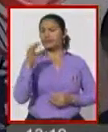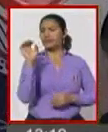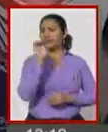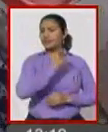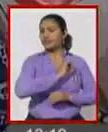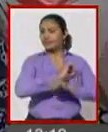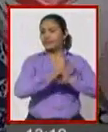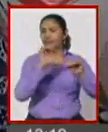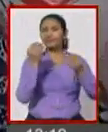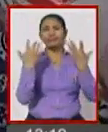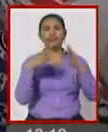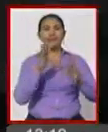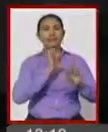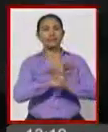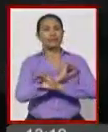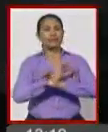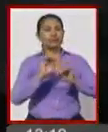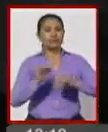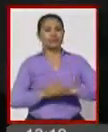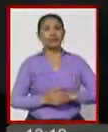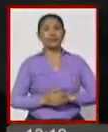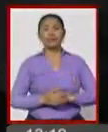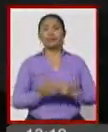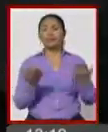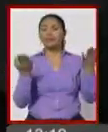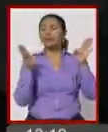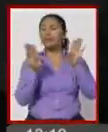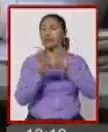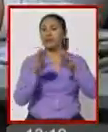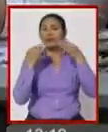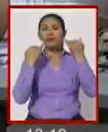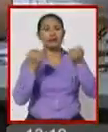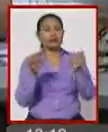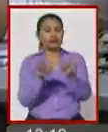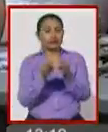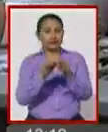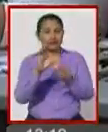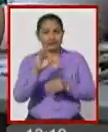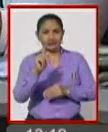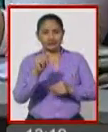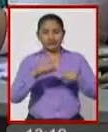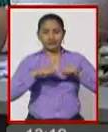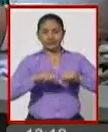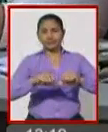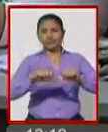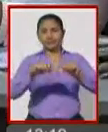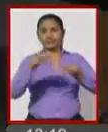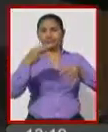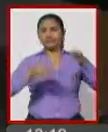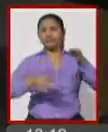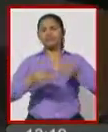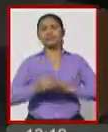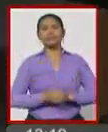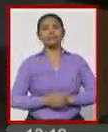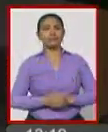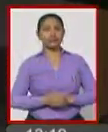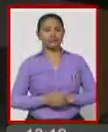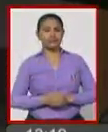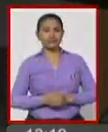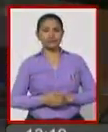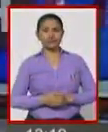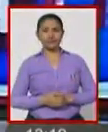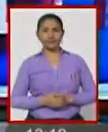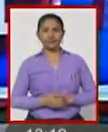y me dijo, no quería hablarme de ella. Hasta el cierre de este despacho informativo, la audiencia cautelar continuaba en el juzgado del juez Martín